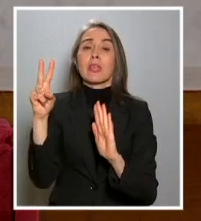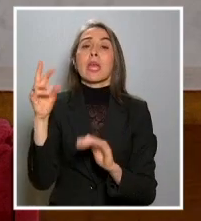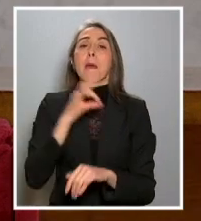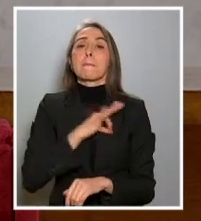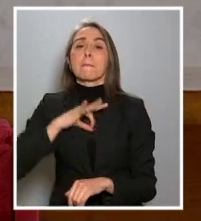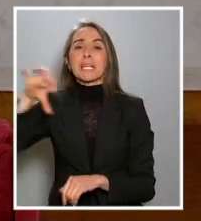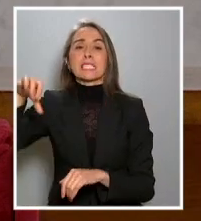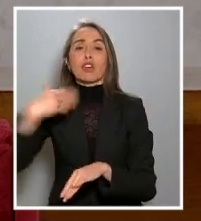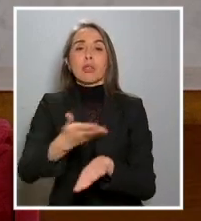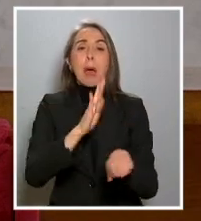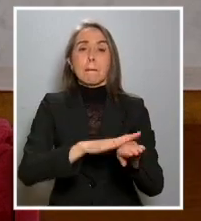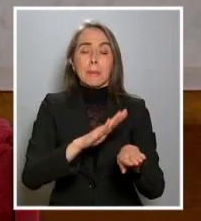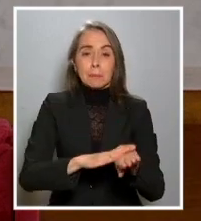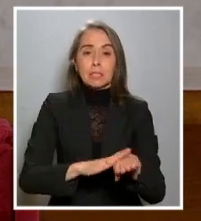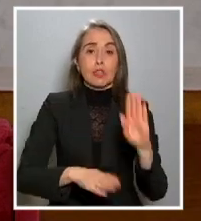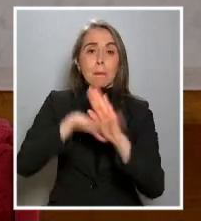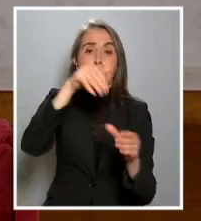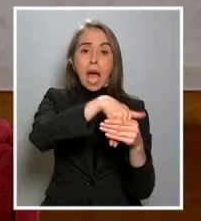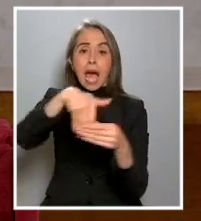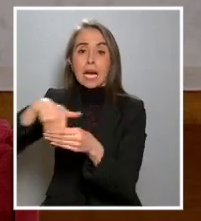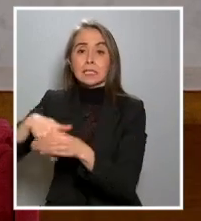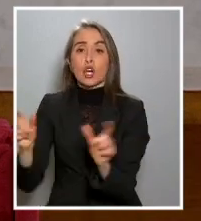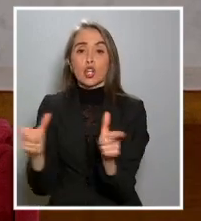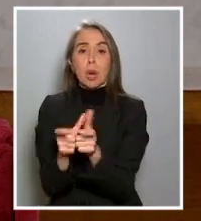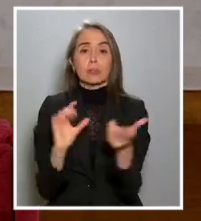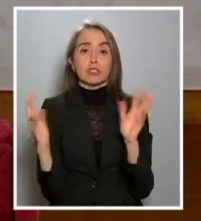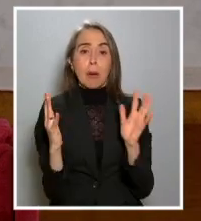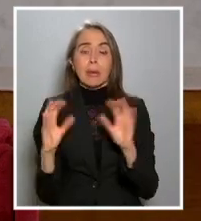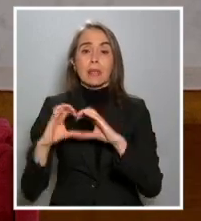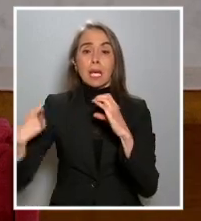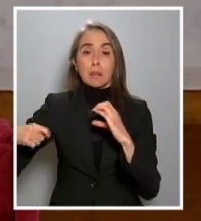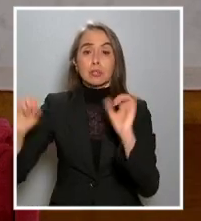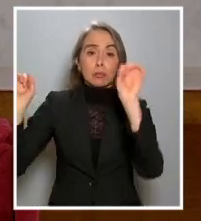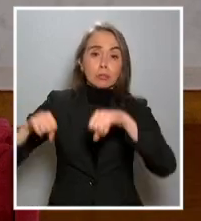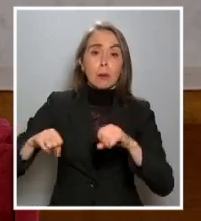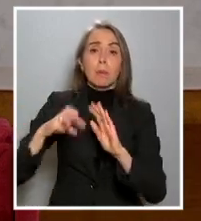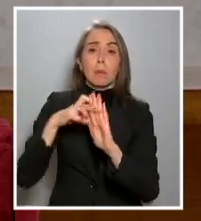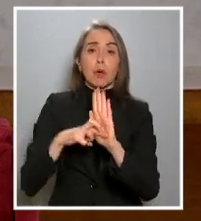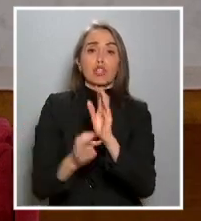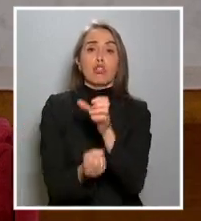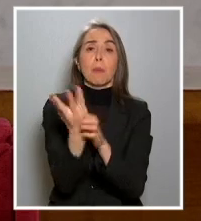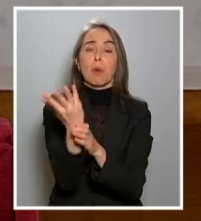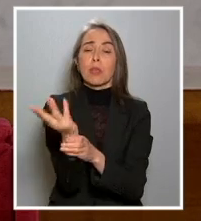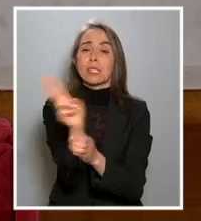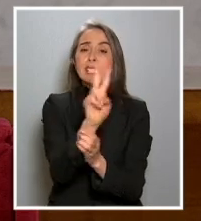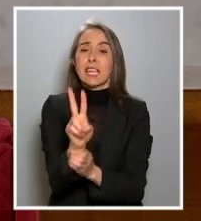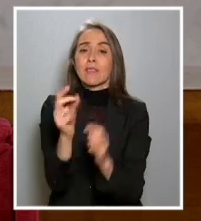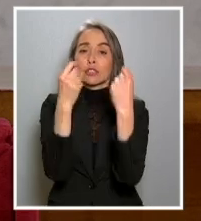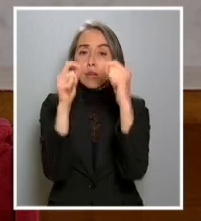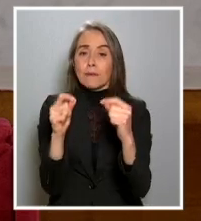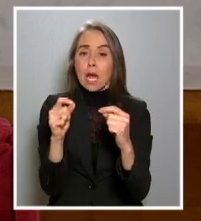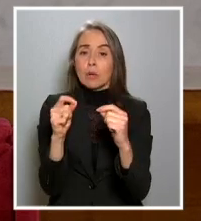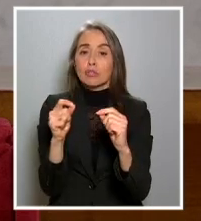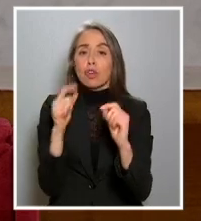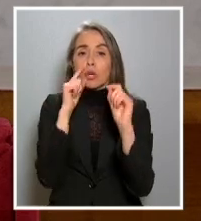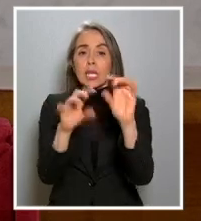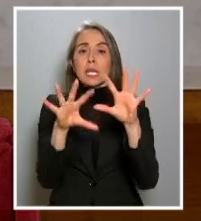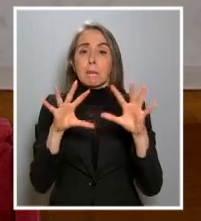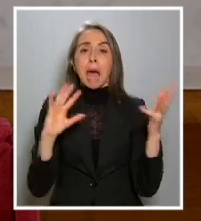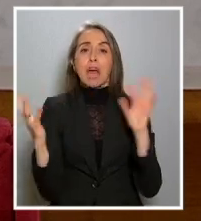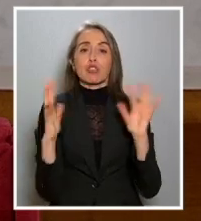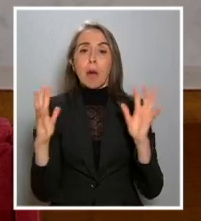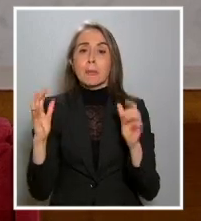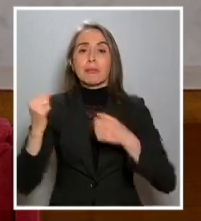permiso y por una amplia mayoría en la Comisión de Medio Ambiente del Senado el proyecto de modernización del Servicio de Evaluación de Impacto Ambiental.